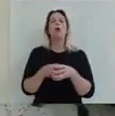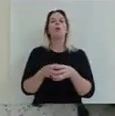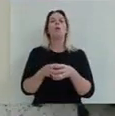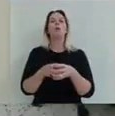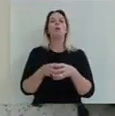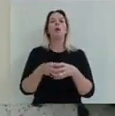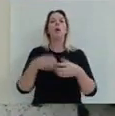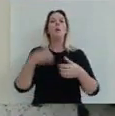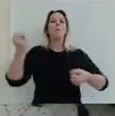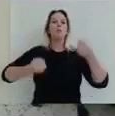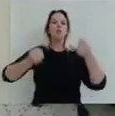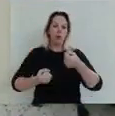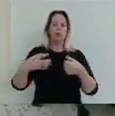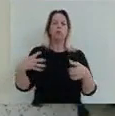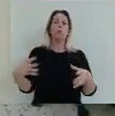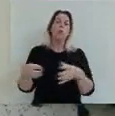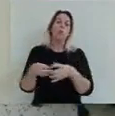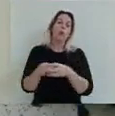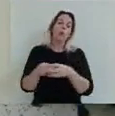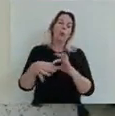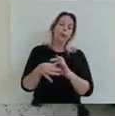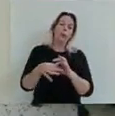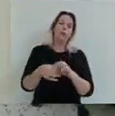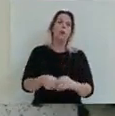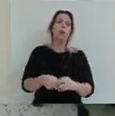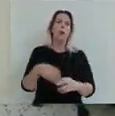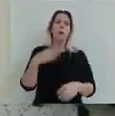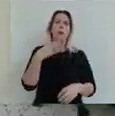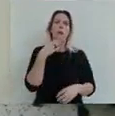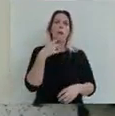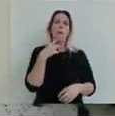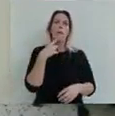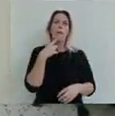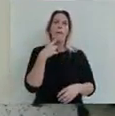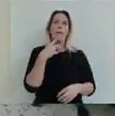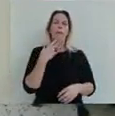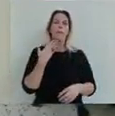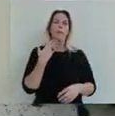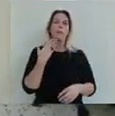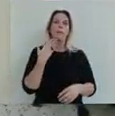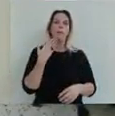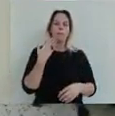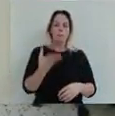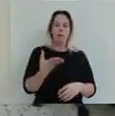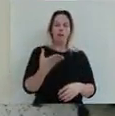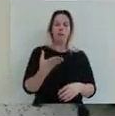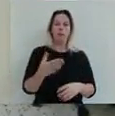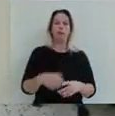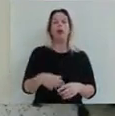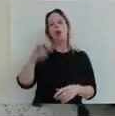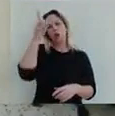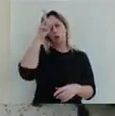y o funcionamiento del corredor sanitario instalarse para controlar el ingreso de los choferes provenientes de la ciudad de Uruguayán.